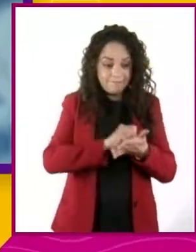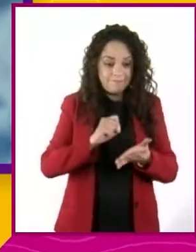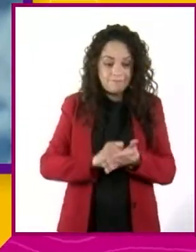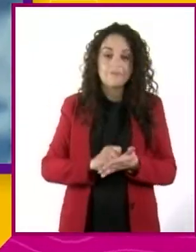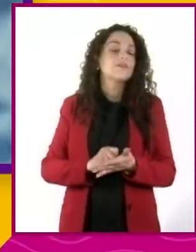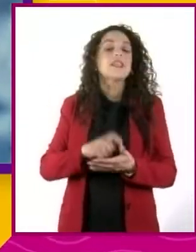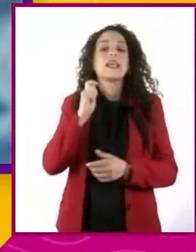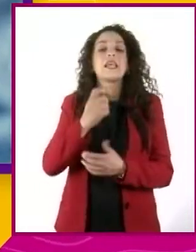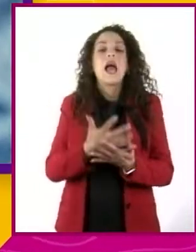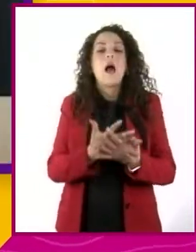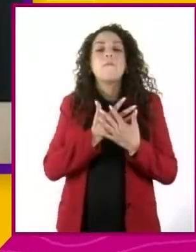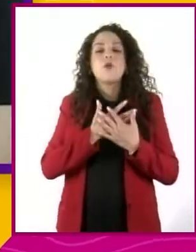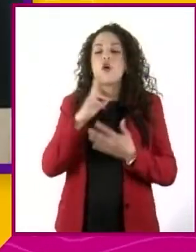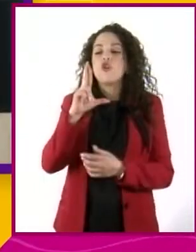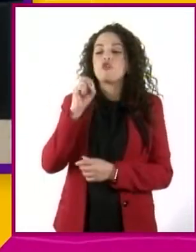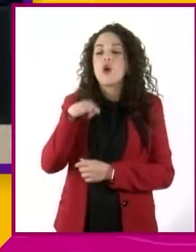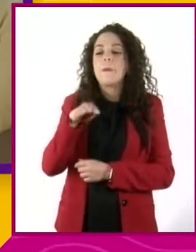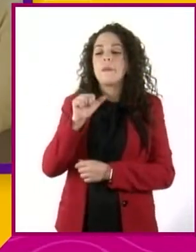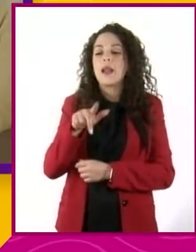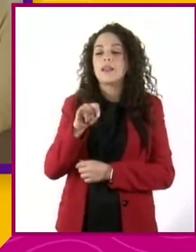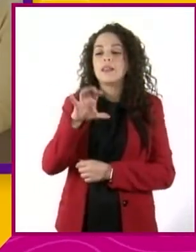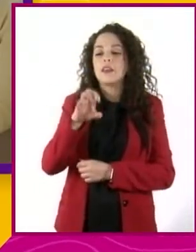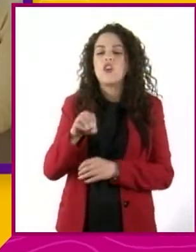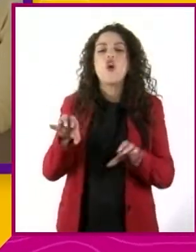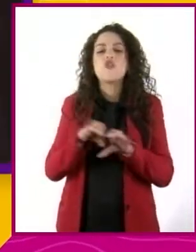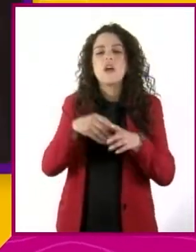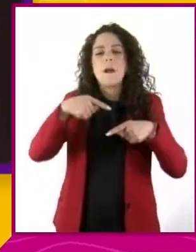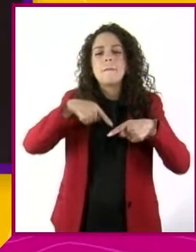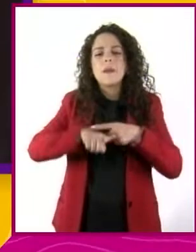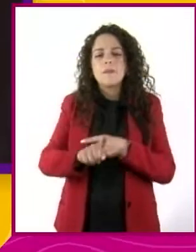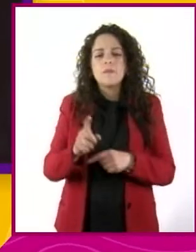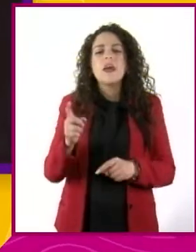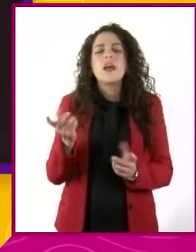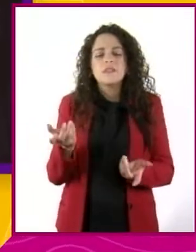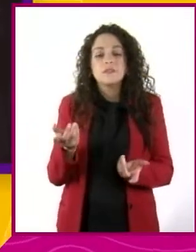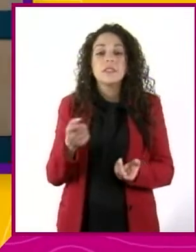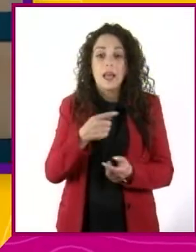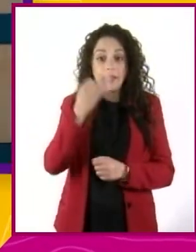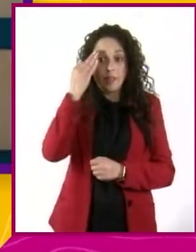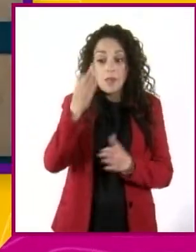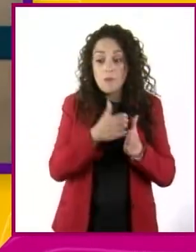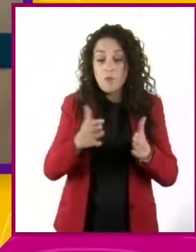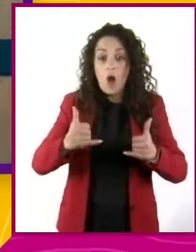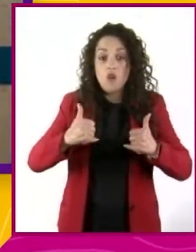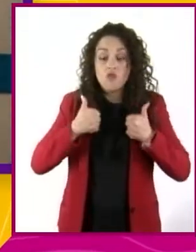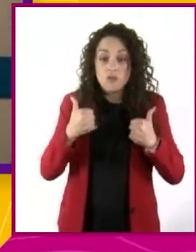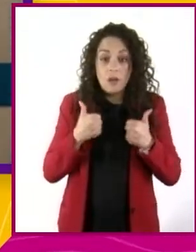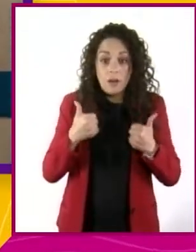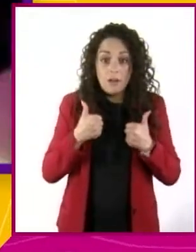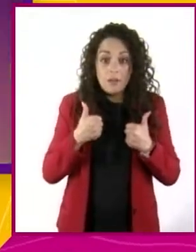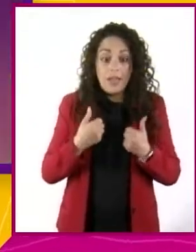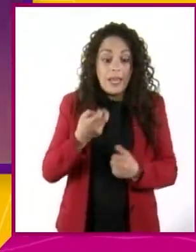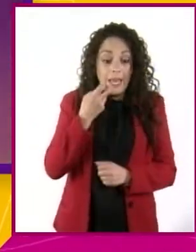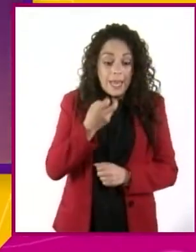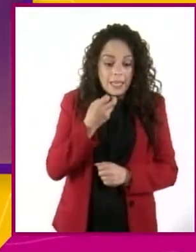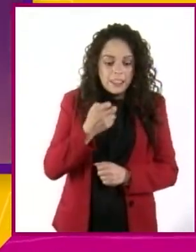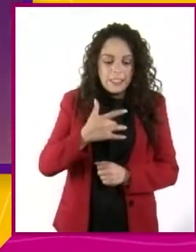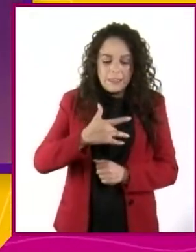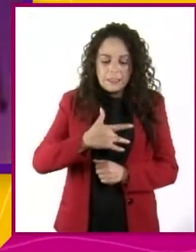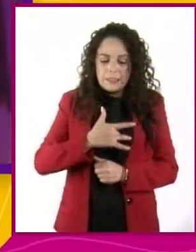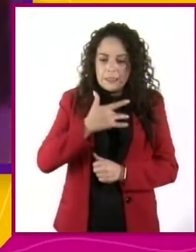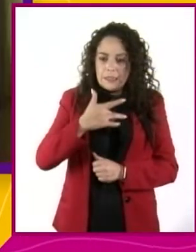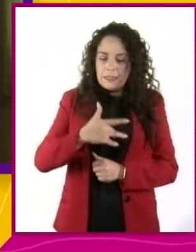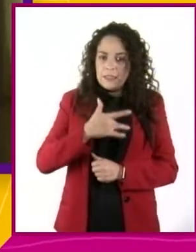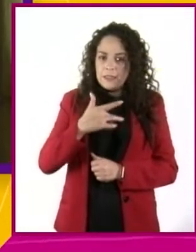amor romántico se desarrolla en la adolescencia y durante esa etapa, los jóvenes experimentan sentimientos